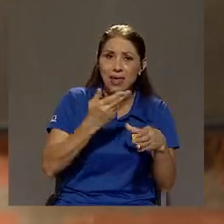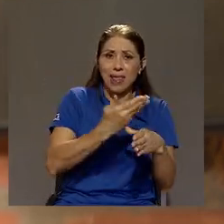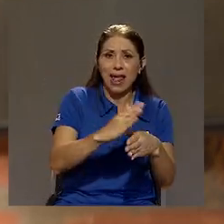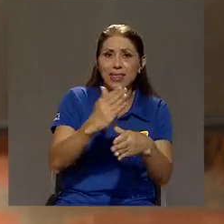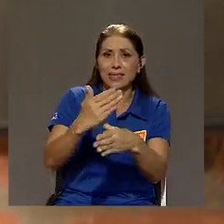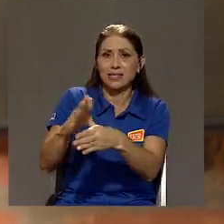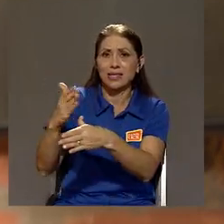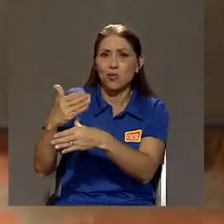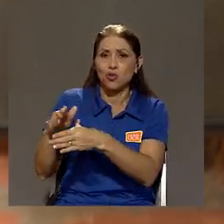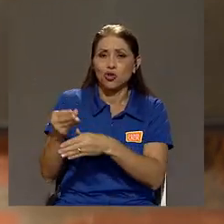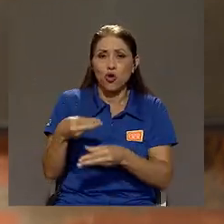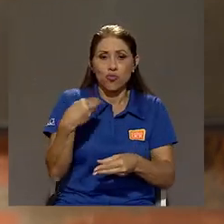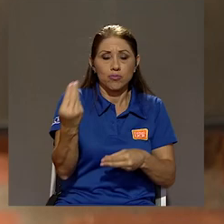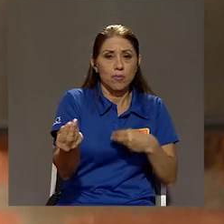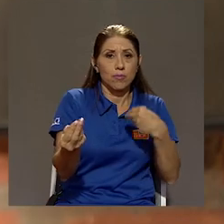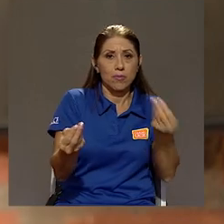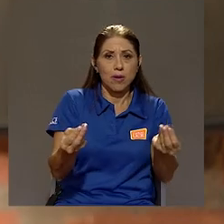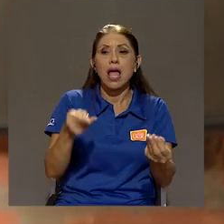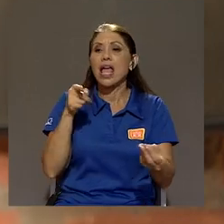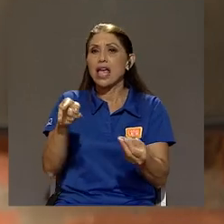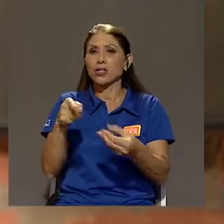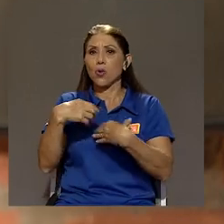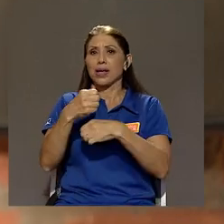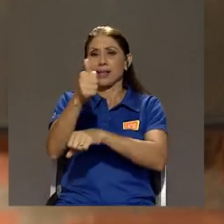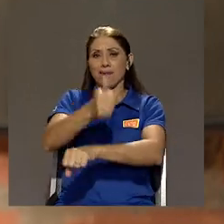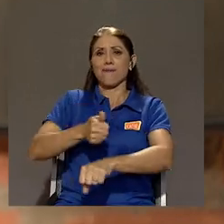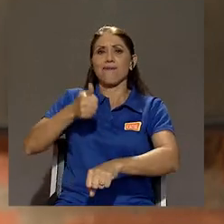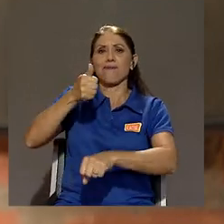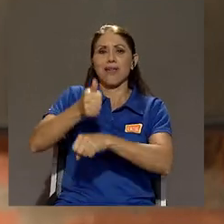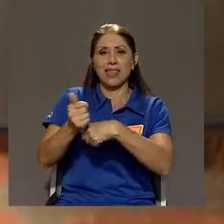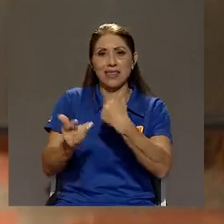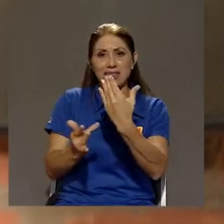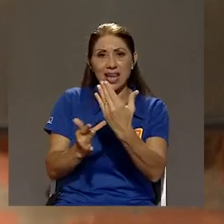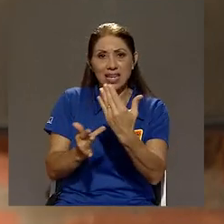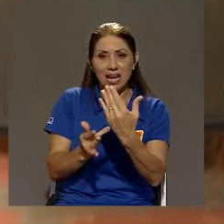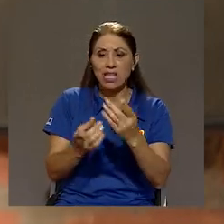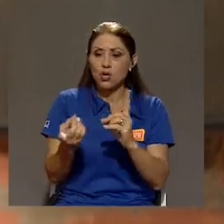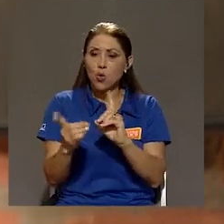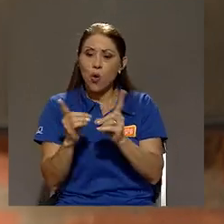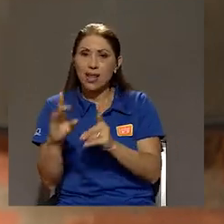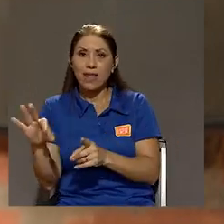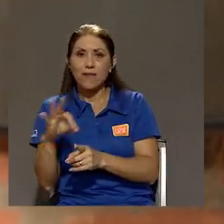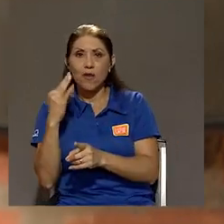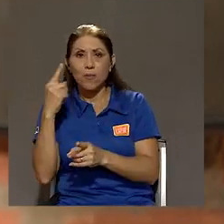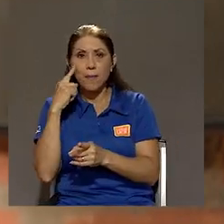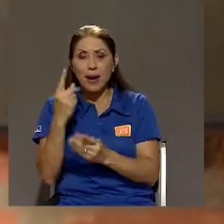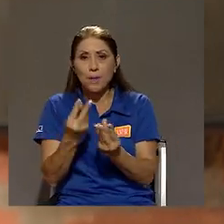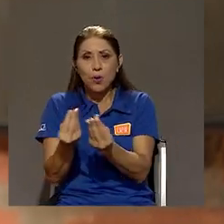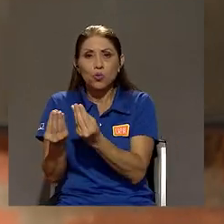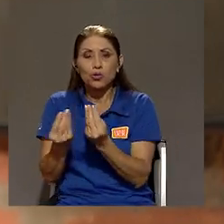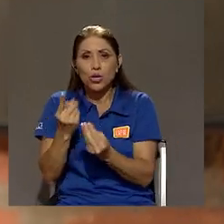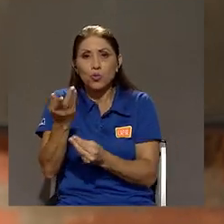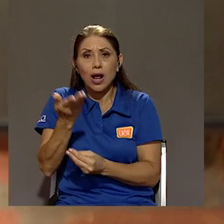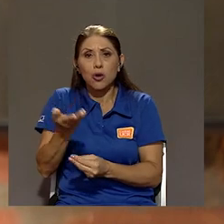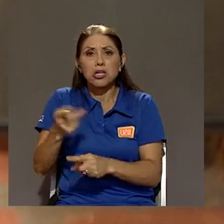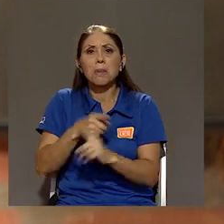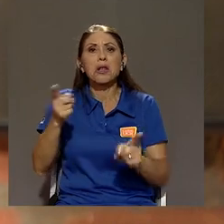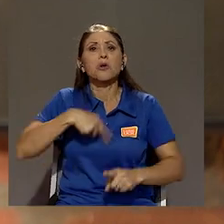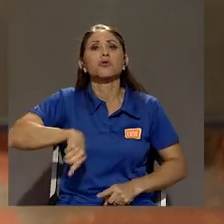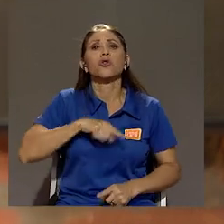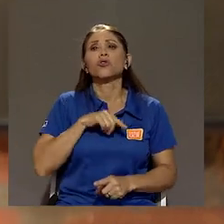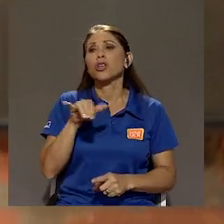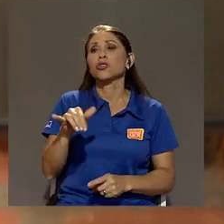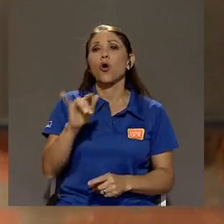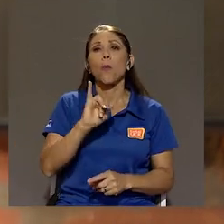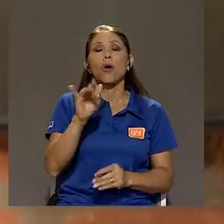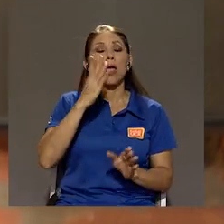y eso me va a definir la elección de técnicas, cuál es la tecnología que se usa para producir una cosa. Pero no, nosotros eso como